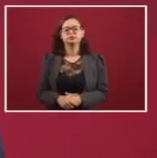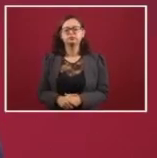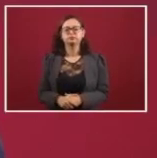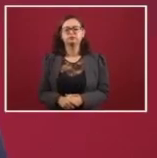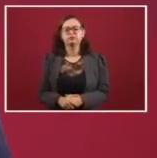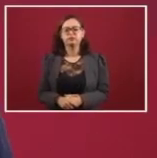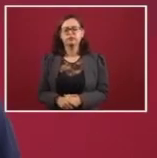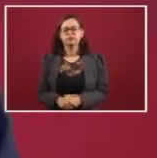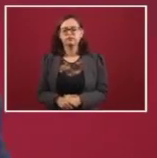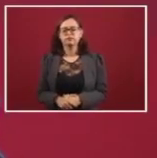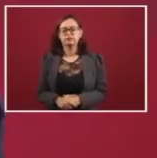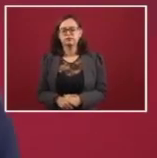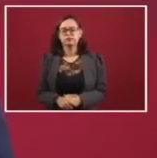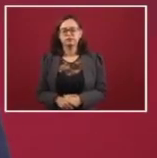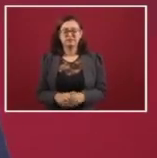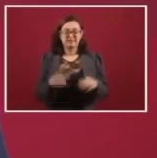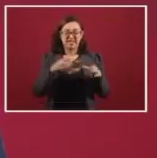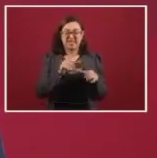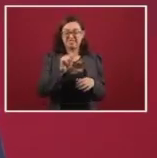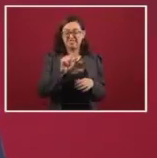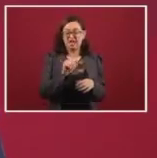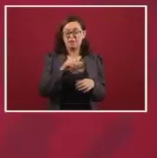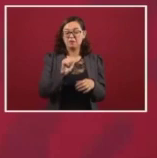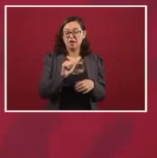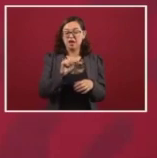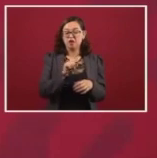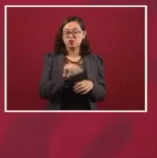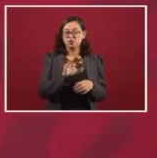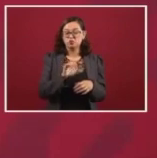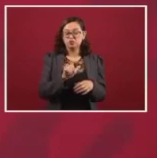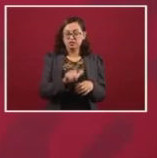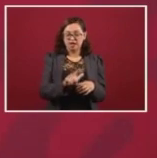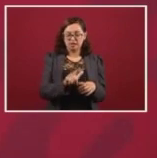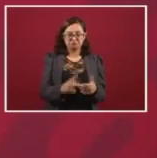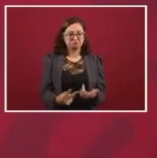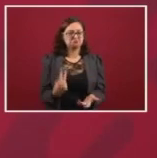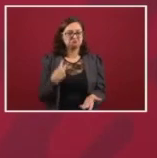Llegamos de Tamazuchal. El último acto